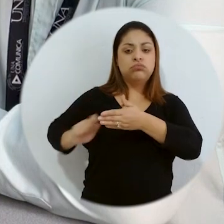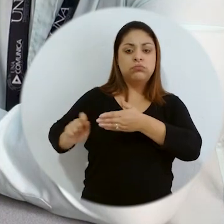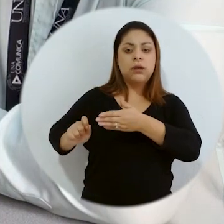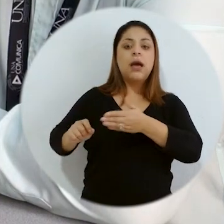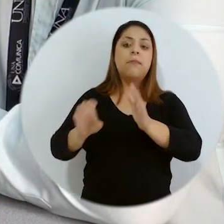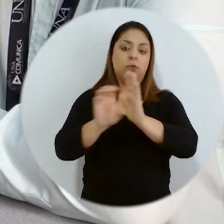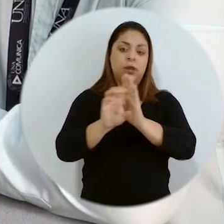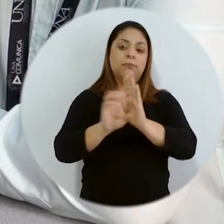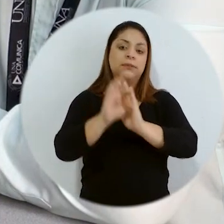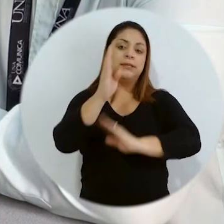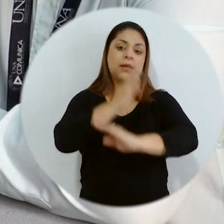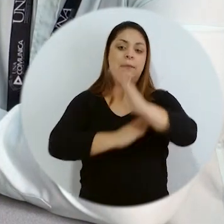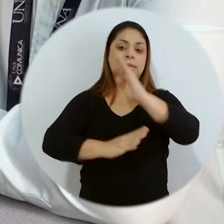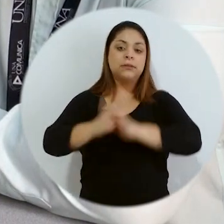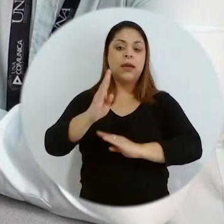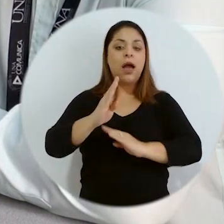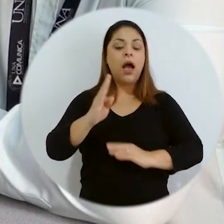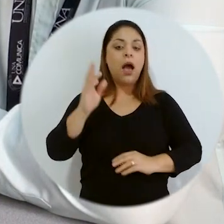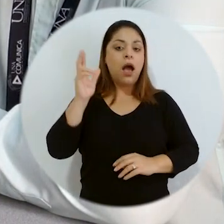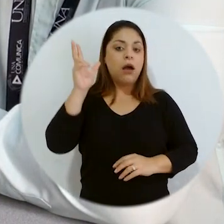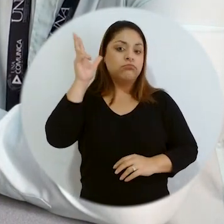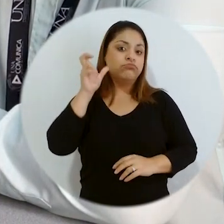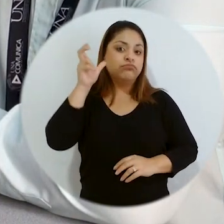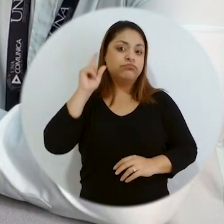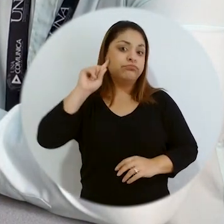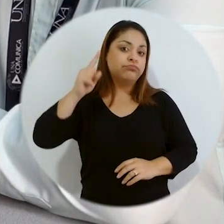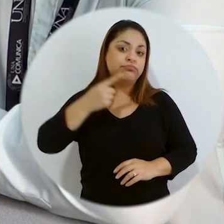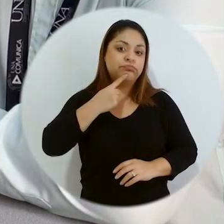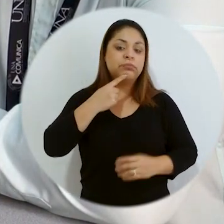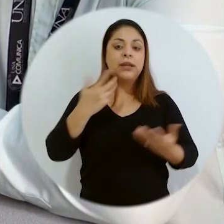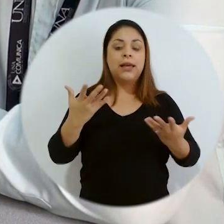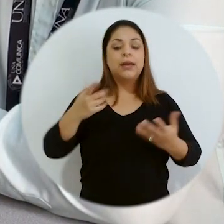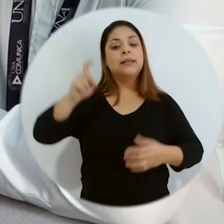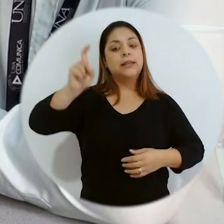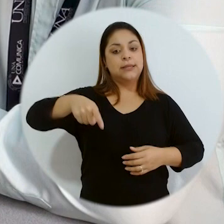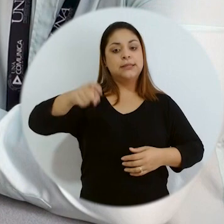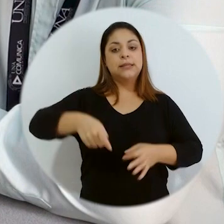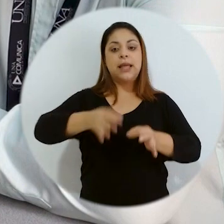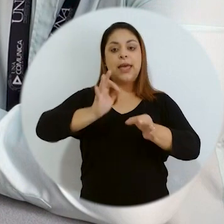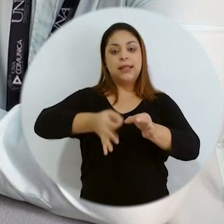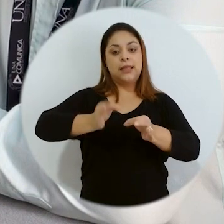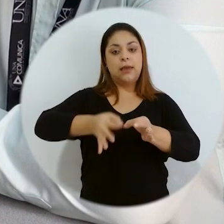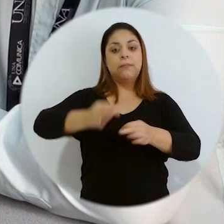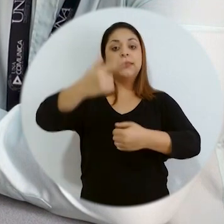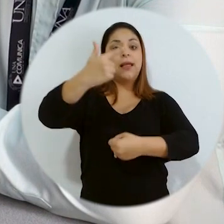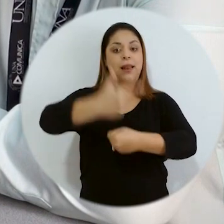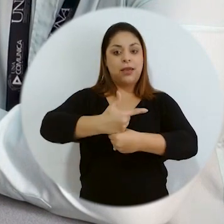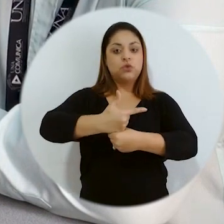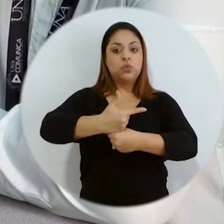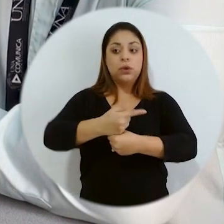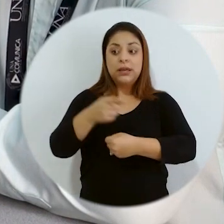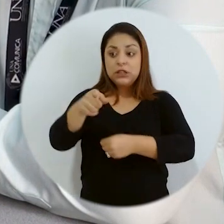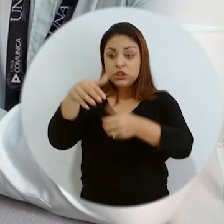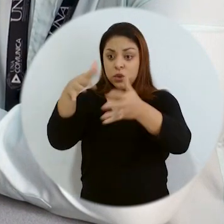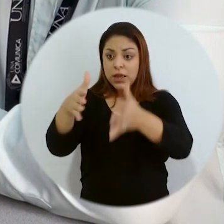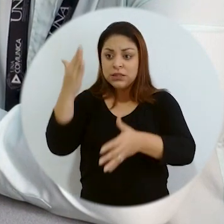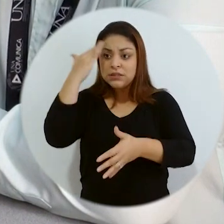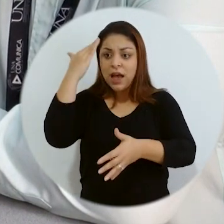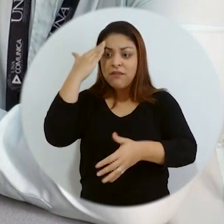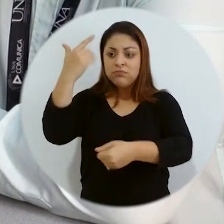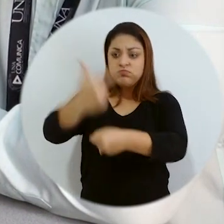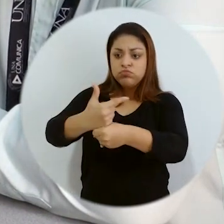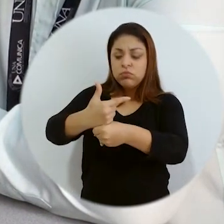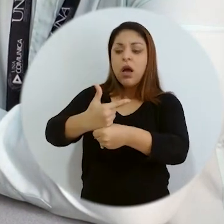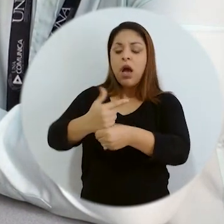Lógicamente, si hablamos de discapacidad auditiva, pues hay que nombrar el servicio de interpretación de la LESCO, ¿verdad? Si es un estudiante que maneja